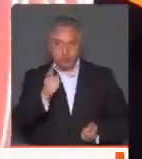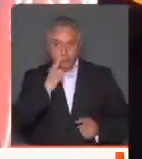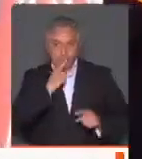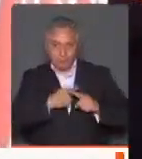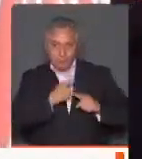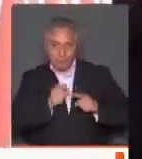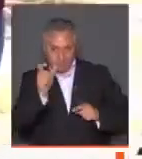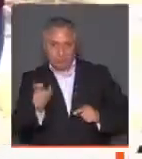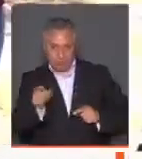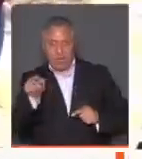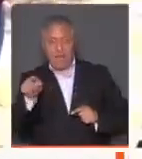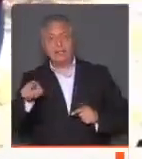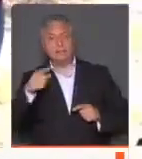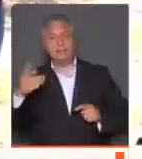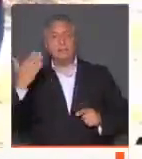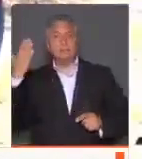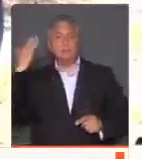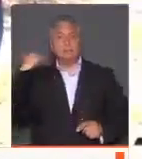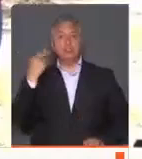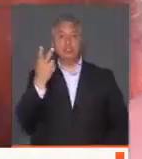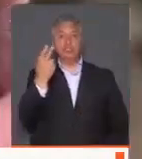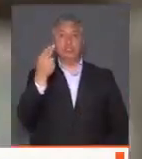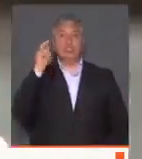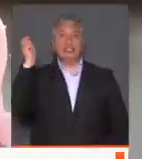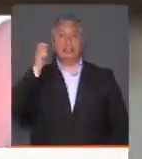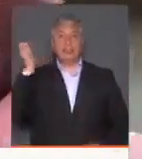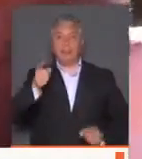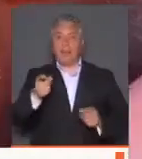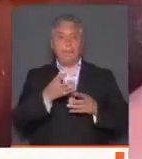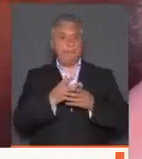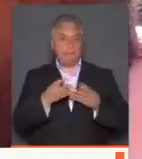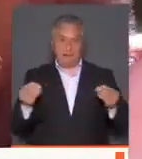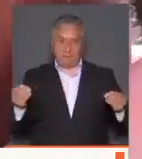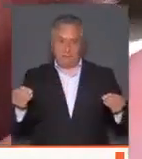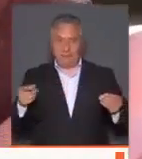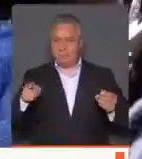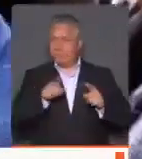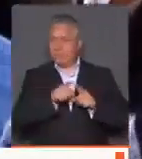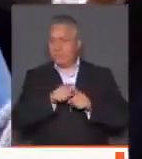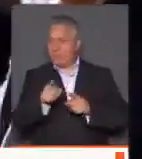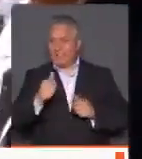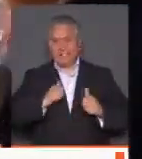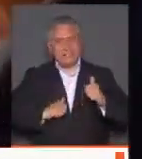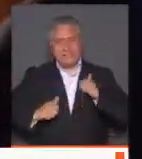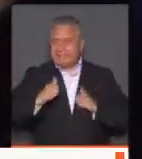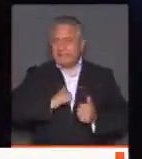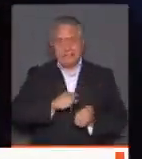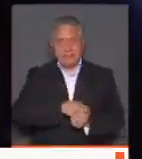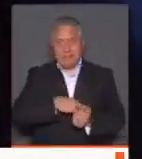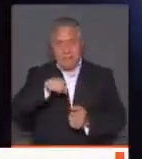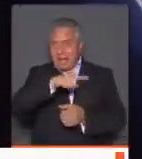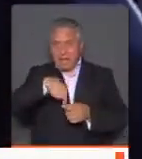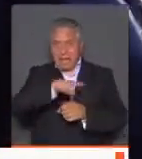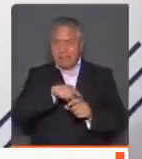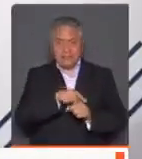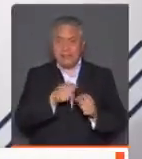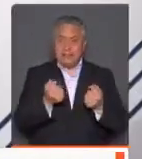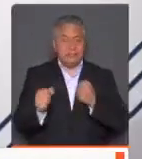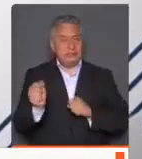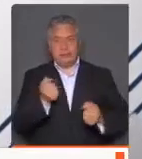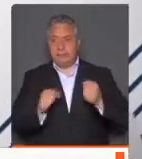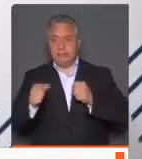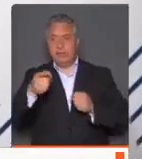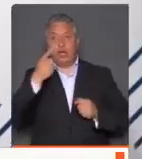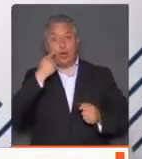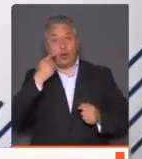desaparición ocurrida el pasado 12 de septiembre ha sido una agonía para cada integrante de este núcleo Familiar El hombre